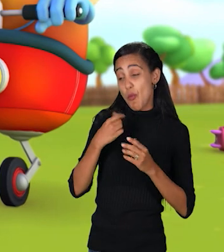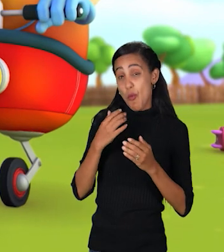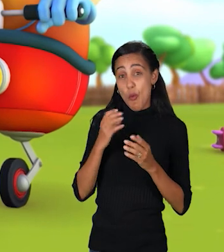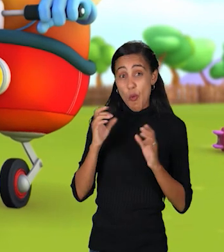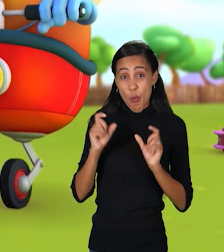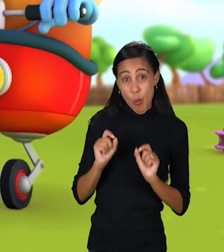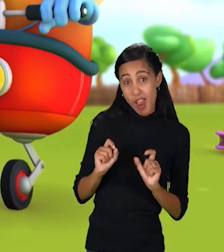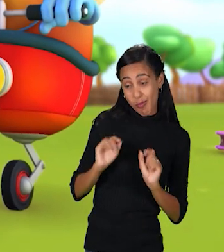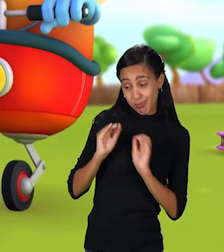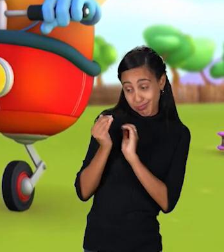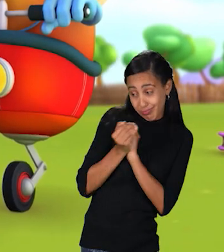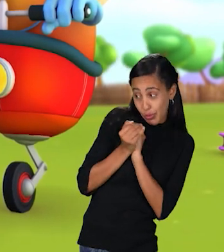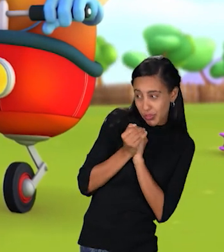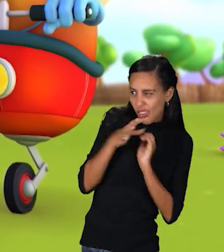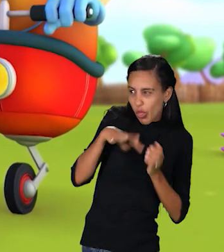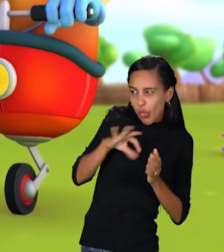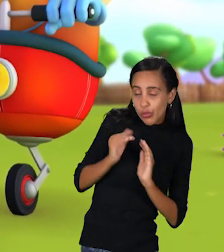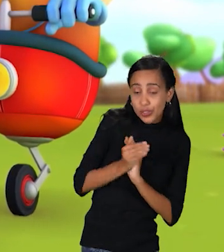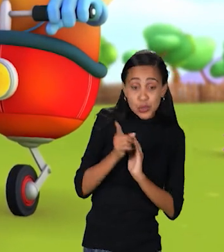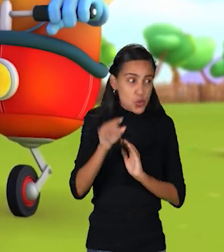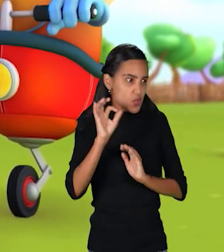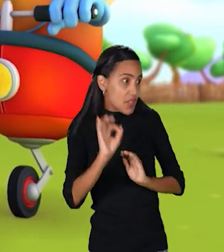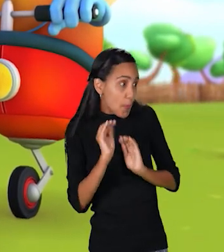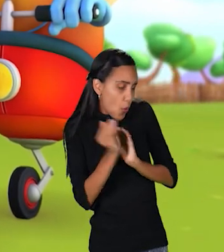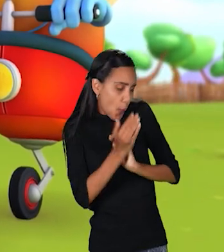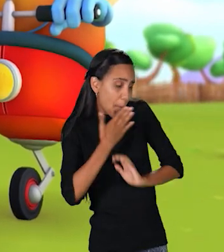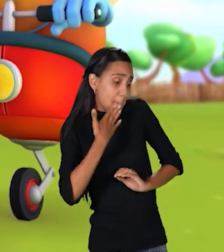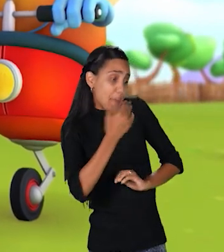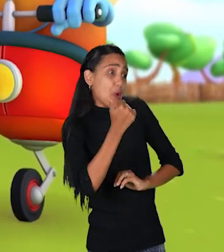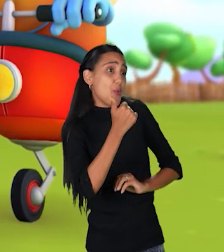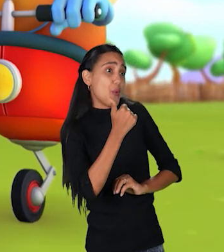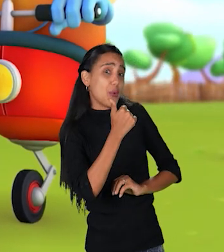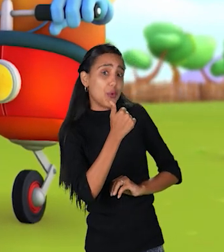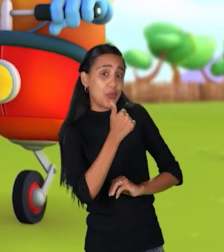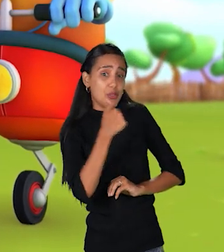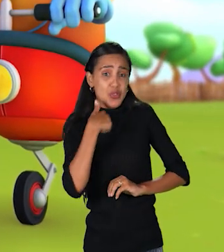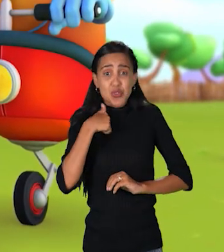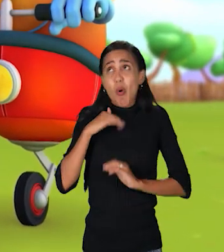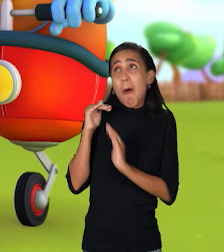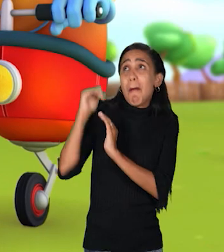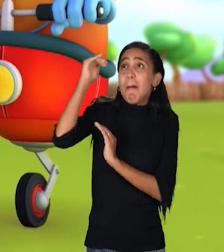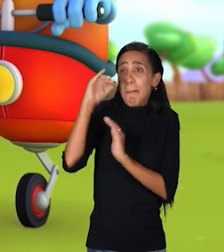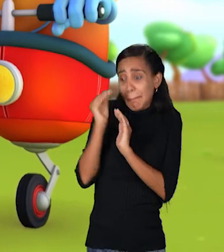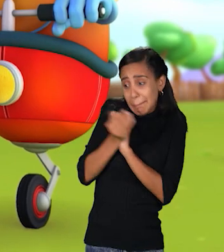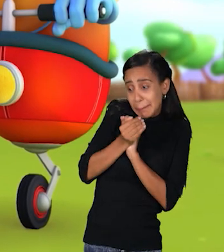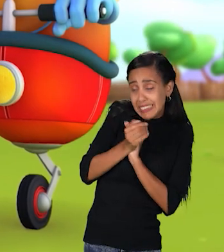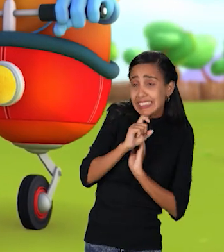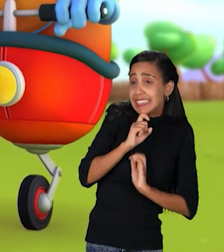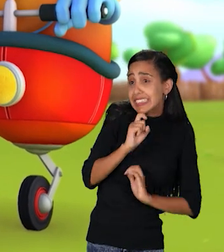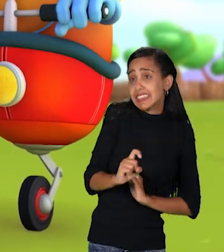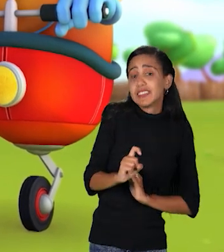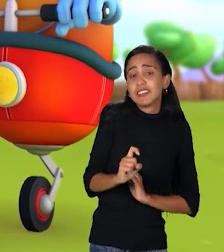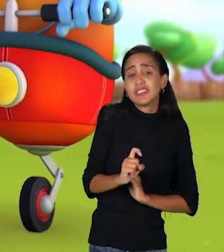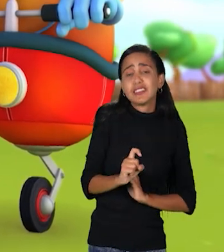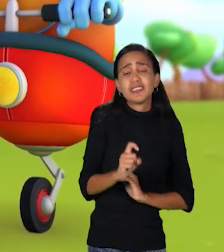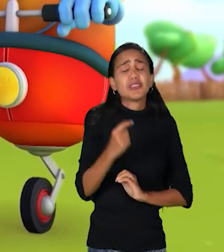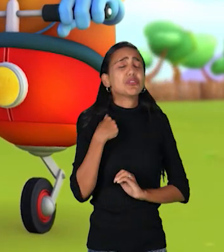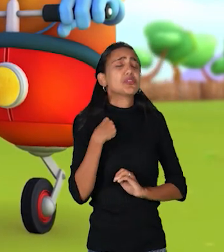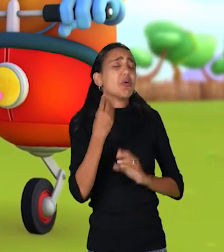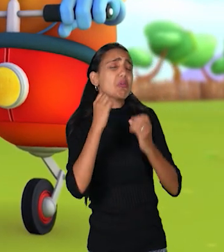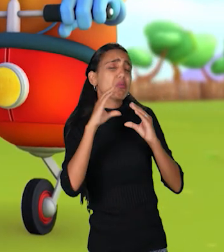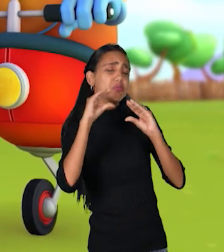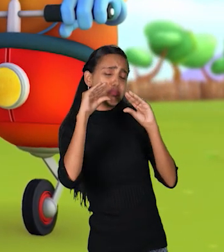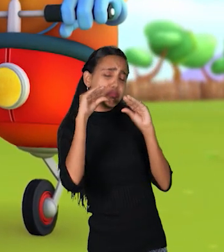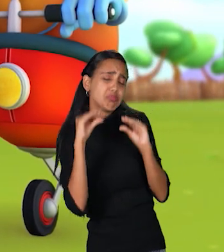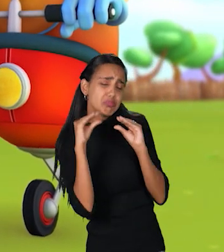escondite. Tú siempre te escondes mejor que yo, que soy un grandullón. Triste. ¡Soy un taponcito